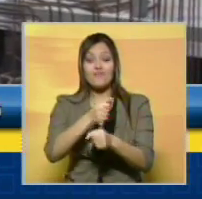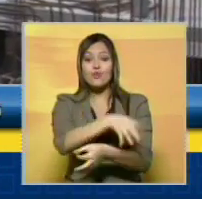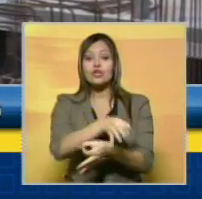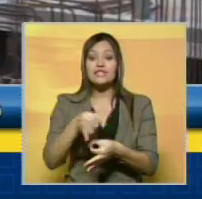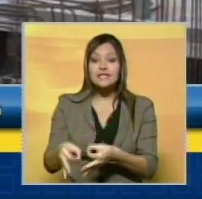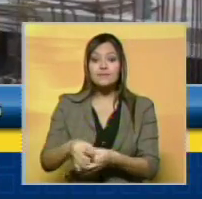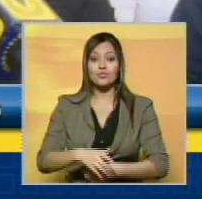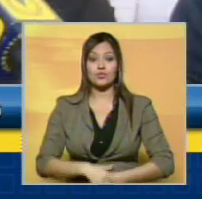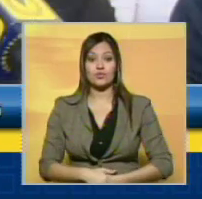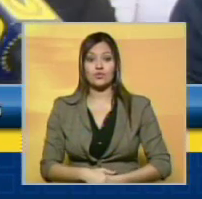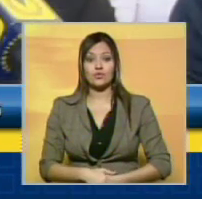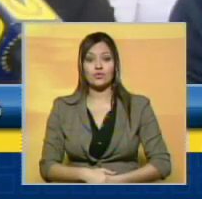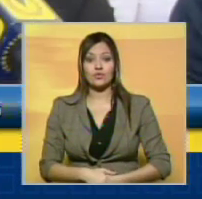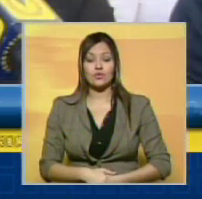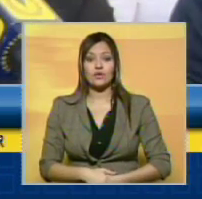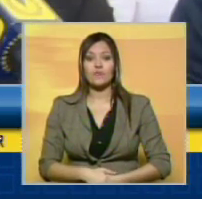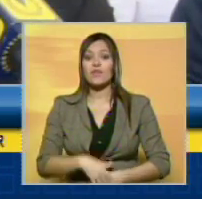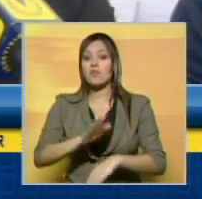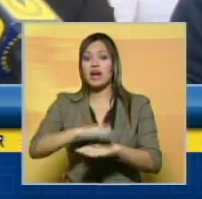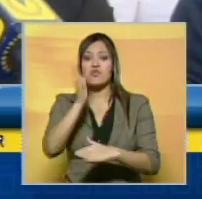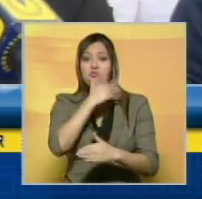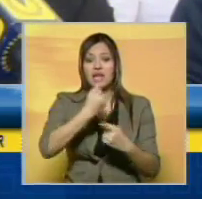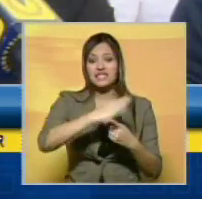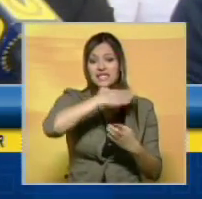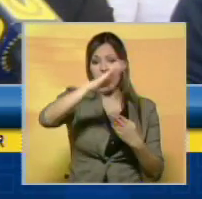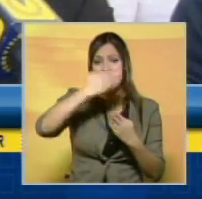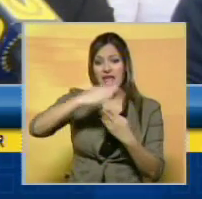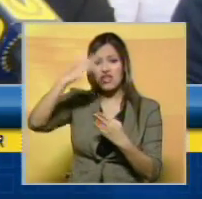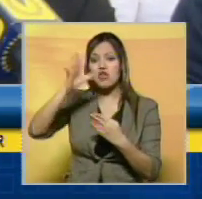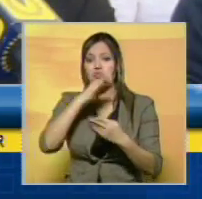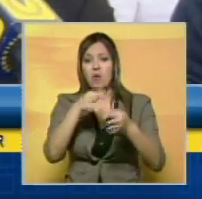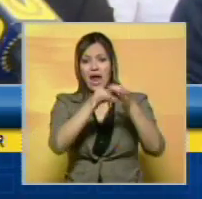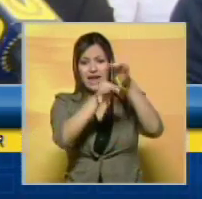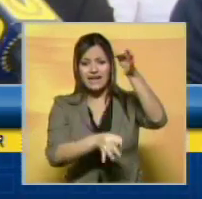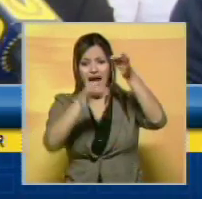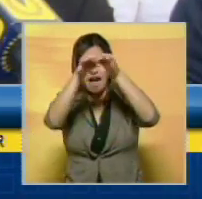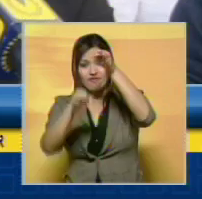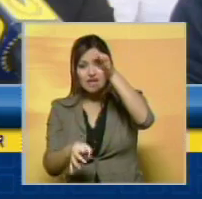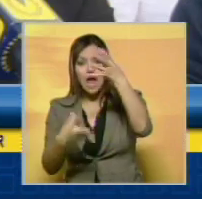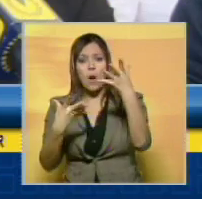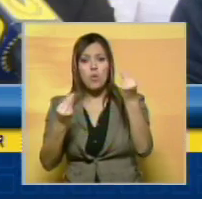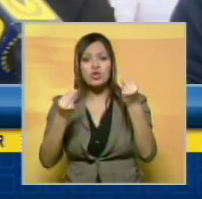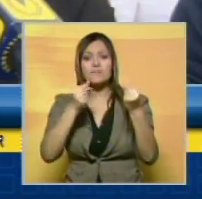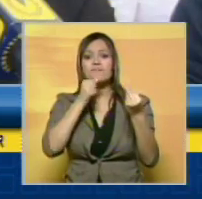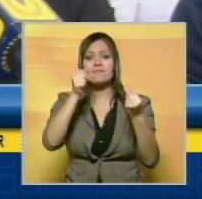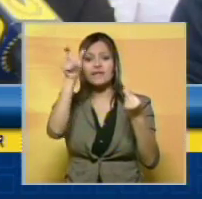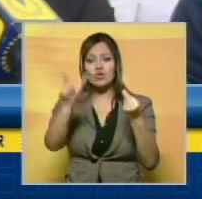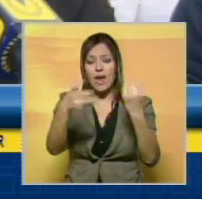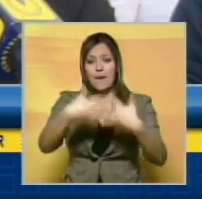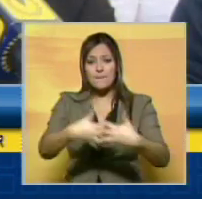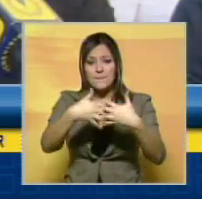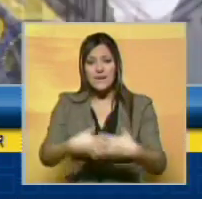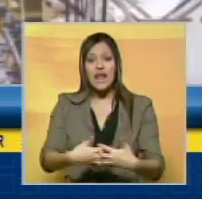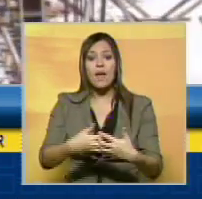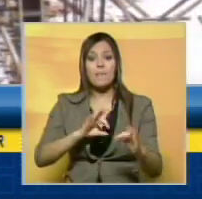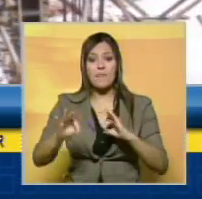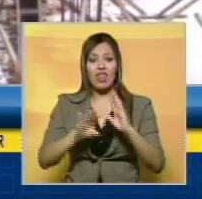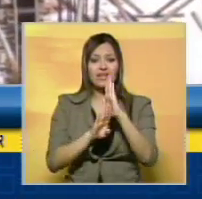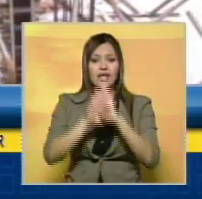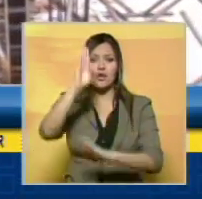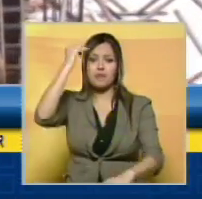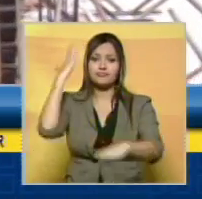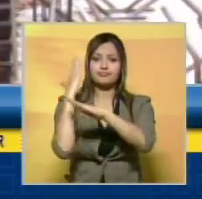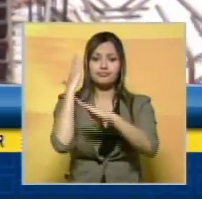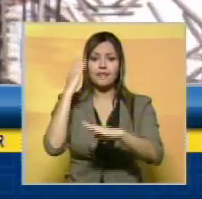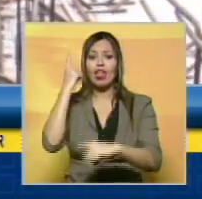municipio Caroní. Producto a la escasez de cemento, de concreto y de cabilla, muchos empresarios que están en pro del desarrollo se han